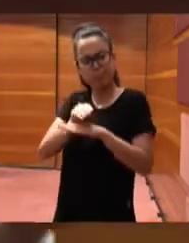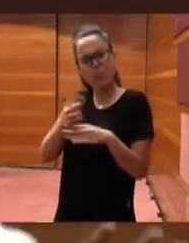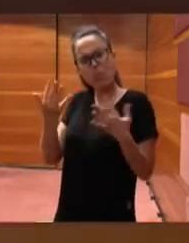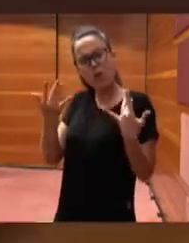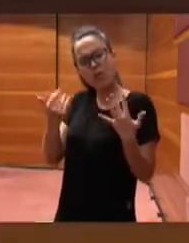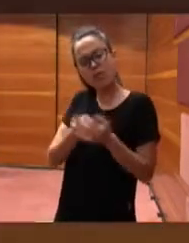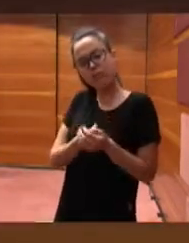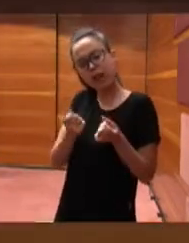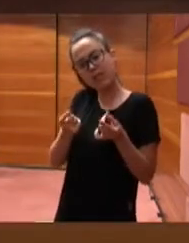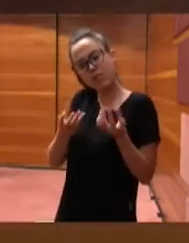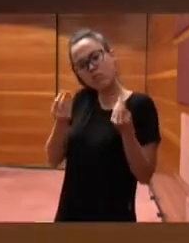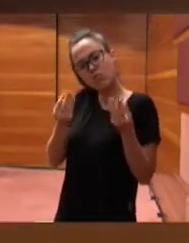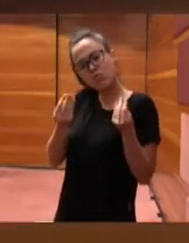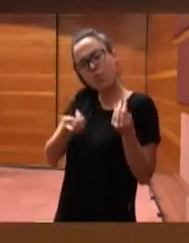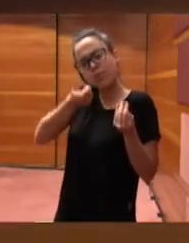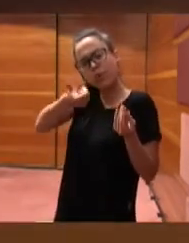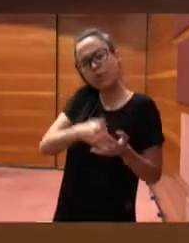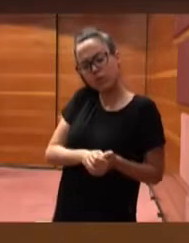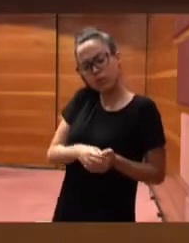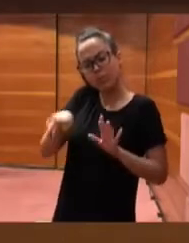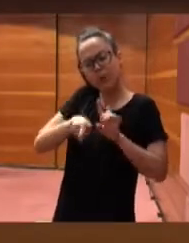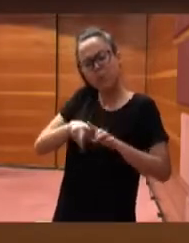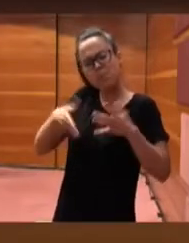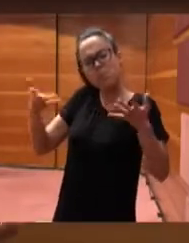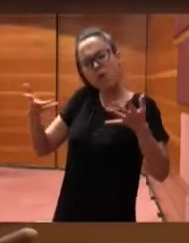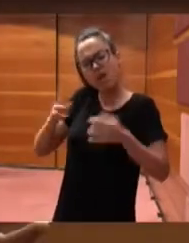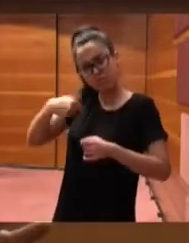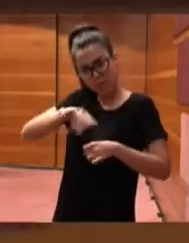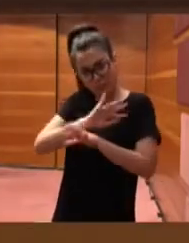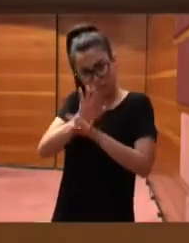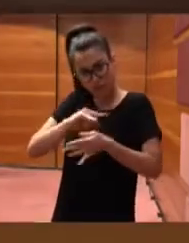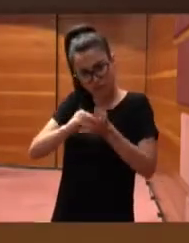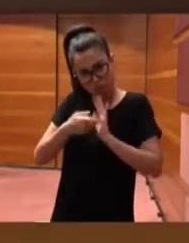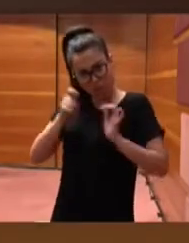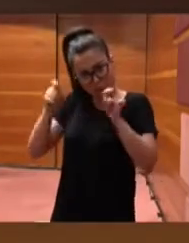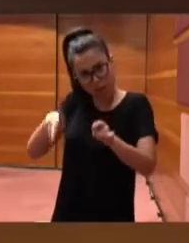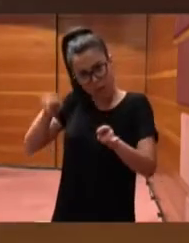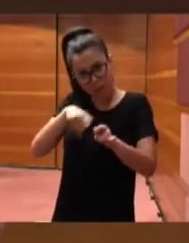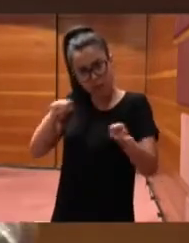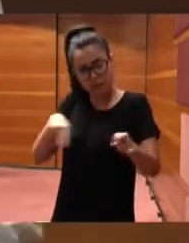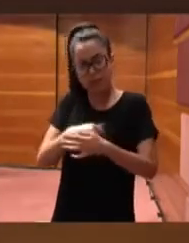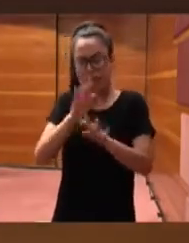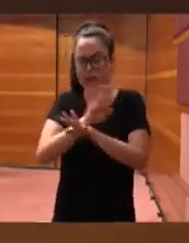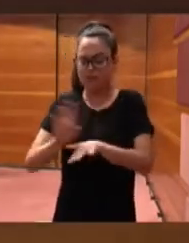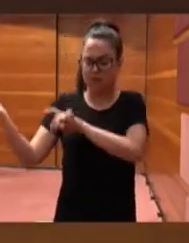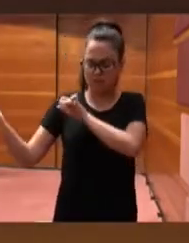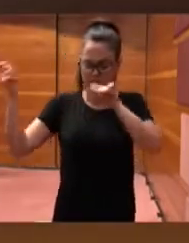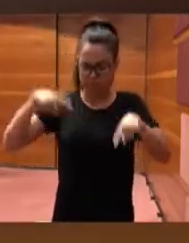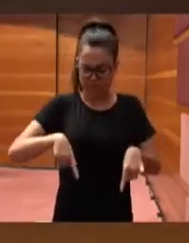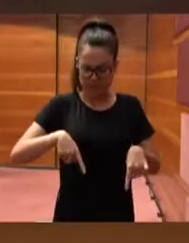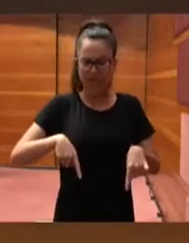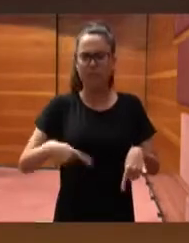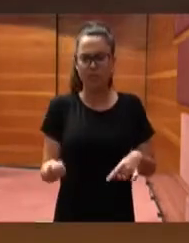¿Se ha gastado mucho o poco? ¿Qué programas había y qué pretendían? ¿Hemos conseguido que la población inmigrante esté mejor integrada con la sociedad